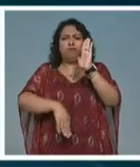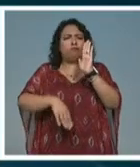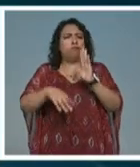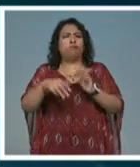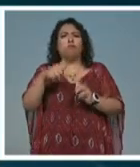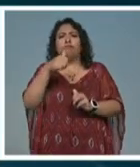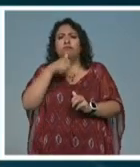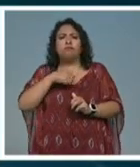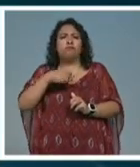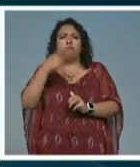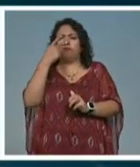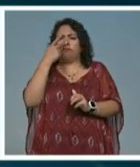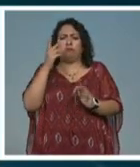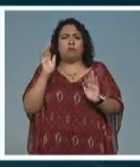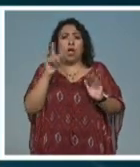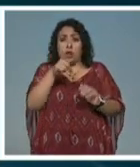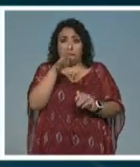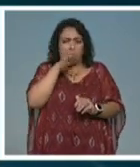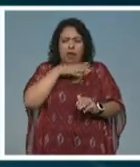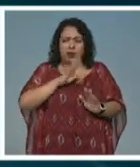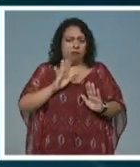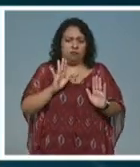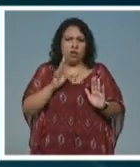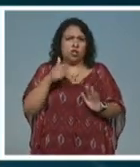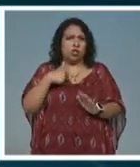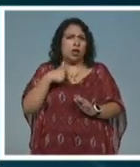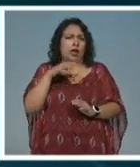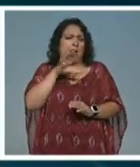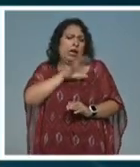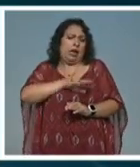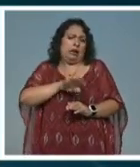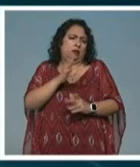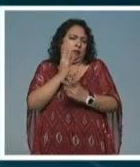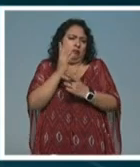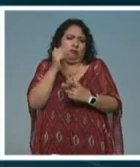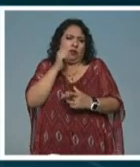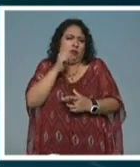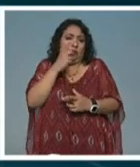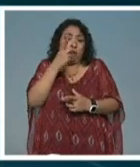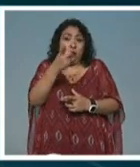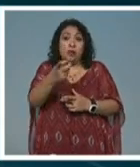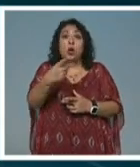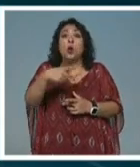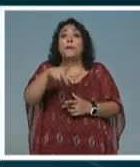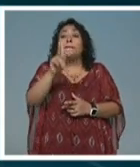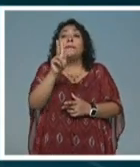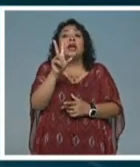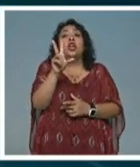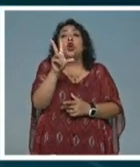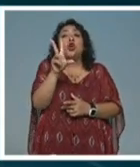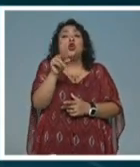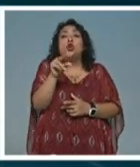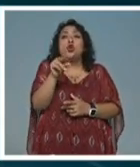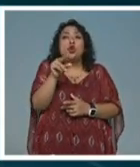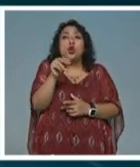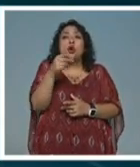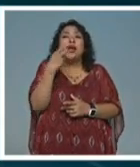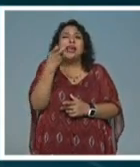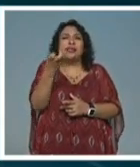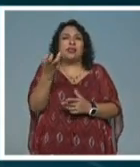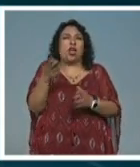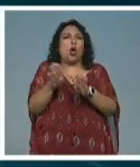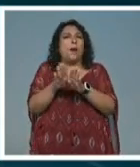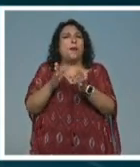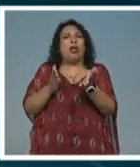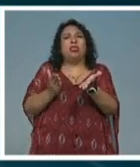vaginas. Que digo, no tienen nada de malo, siempre lo he dicho, a mí también me encantan, ¿no? Pero no es esta